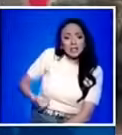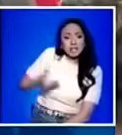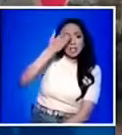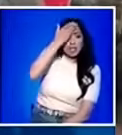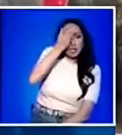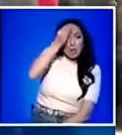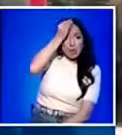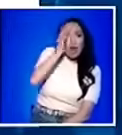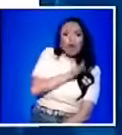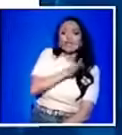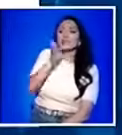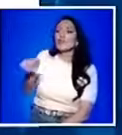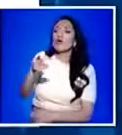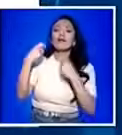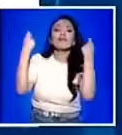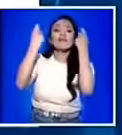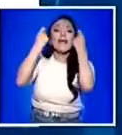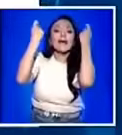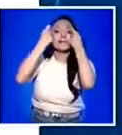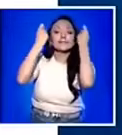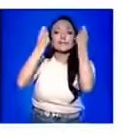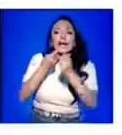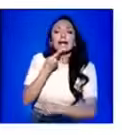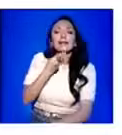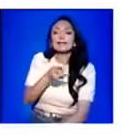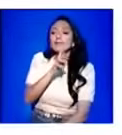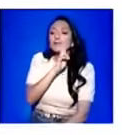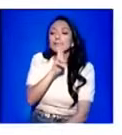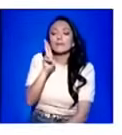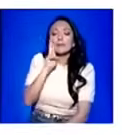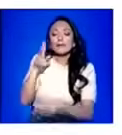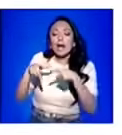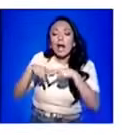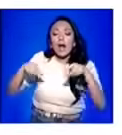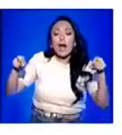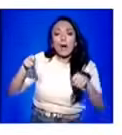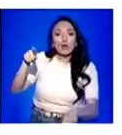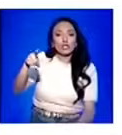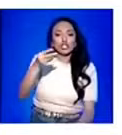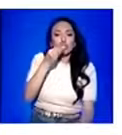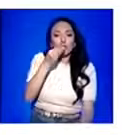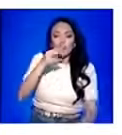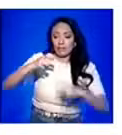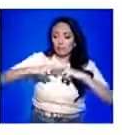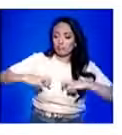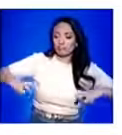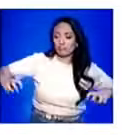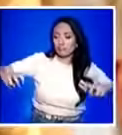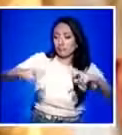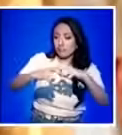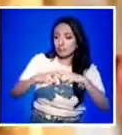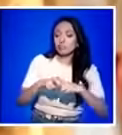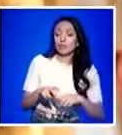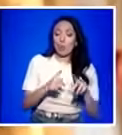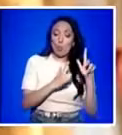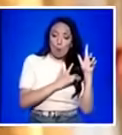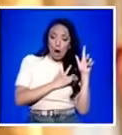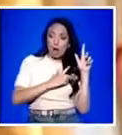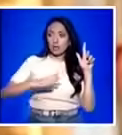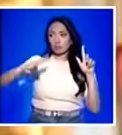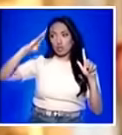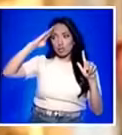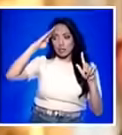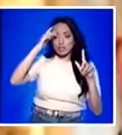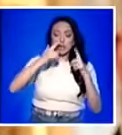Noboa supuestamente protagonizó en Madrid en un exclusivo restaurante de comida japonesa. Rodeado de escoltas y agentes de